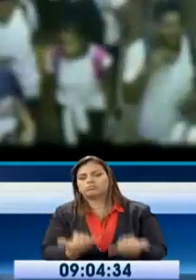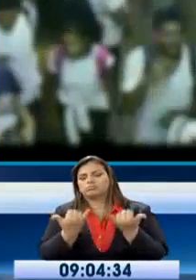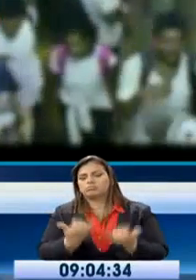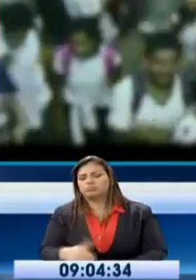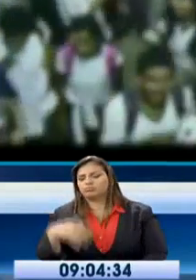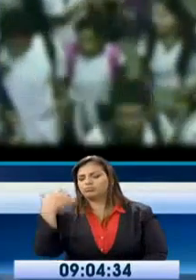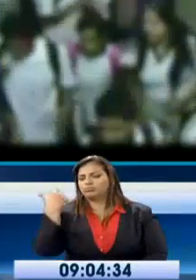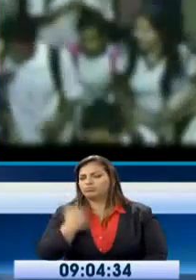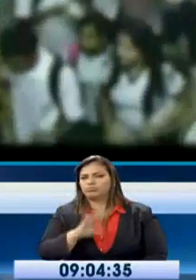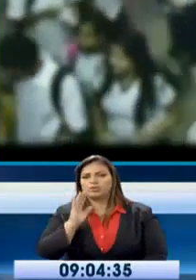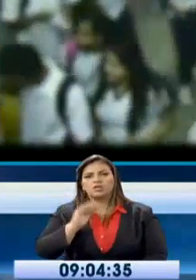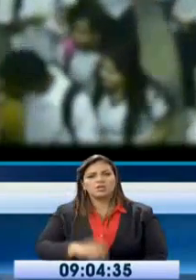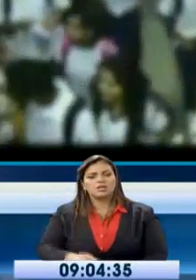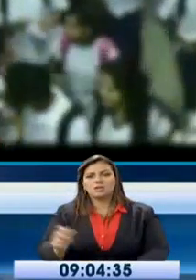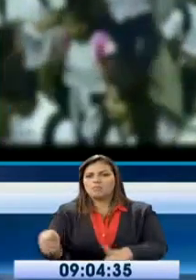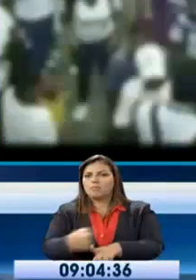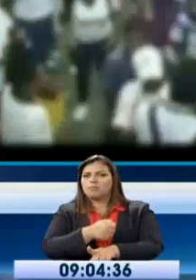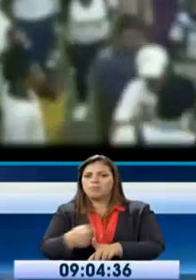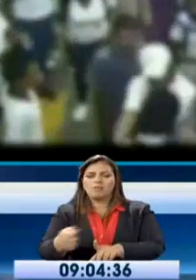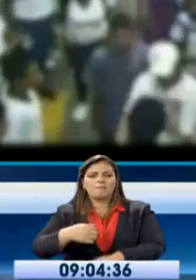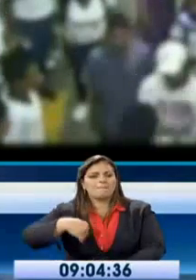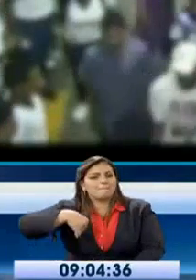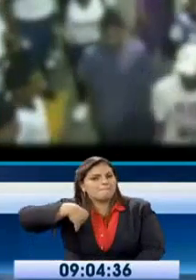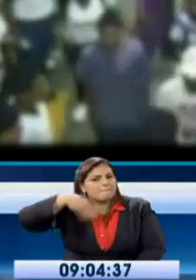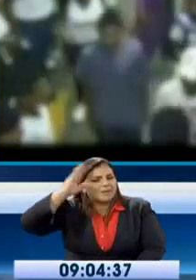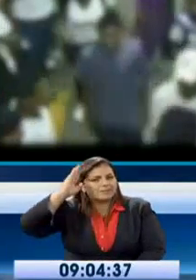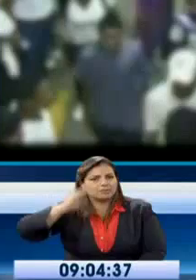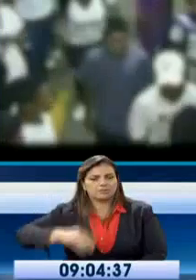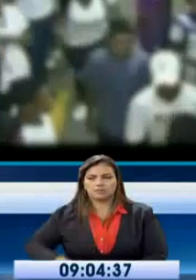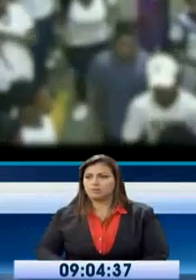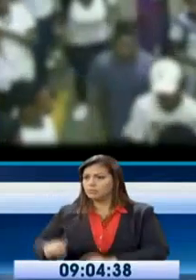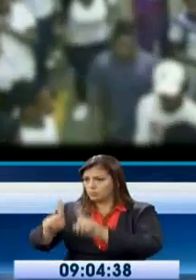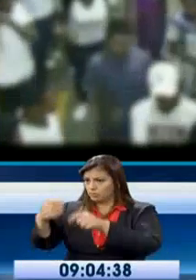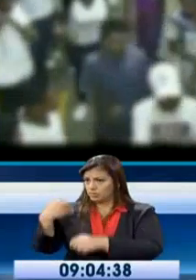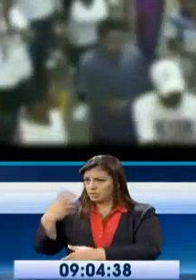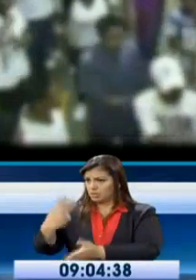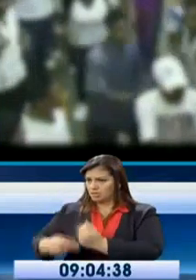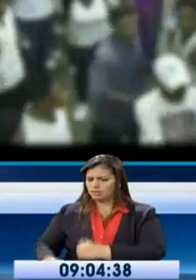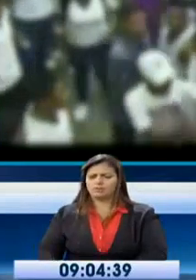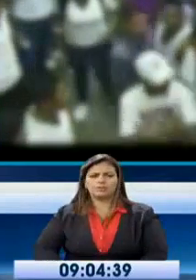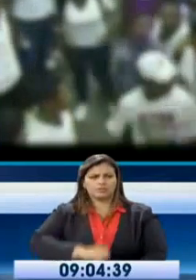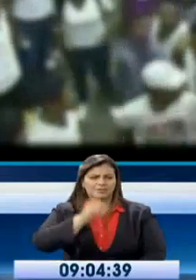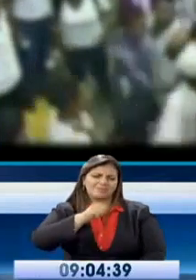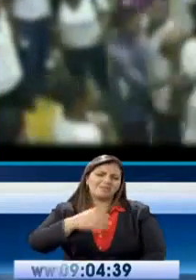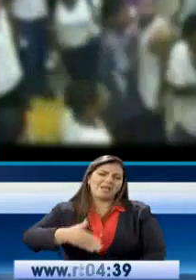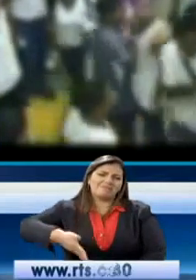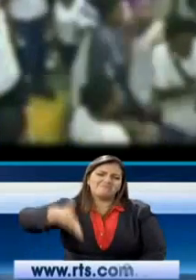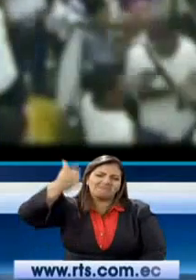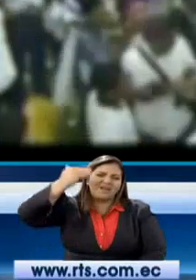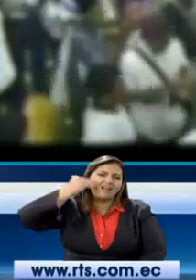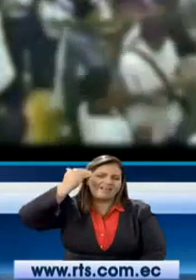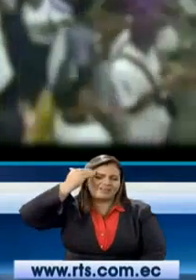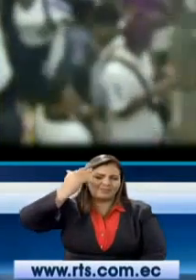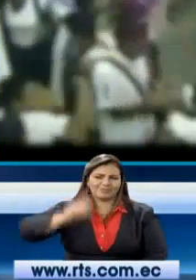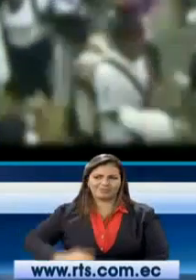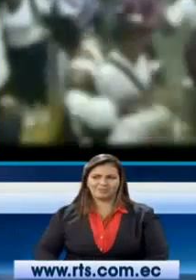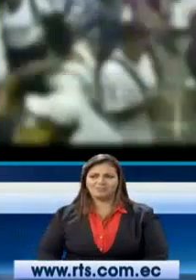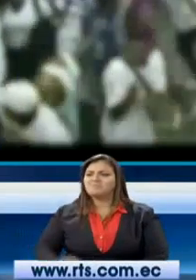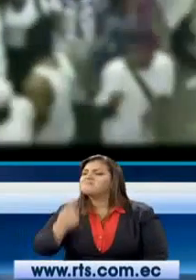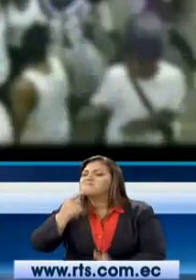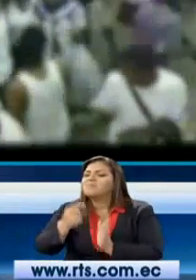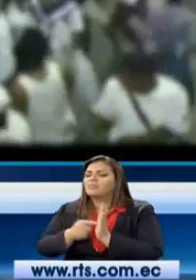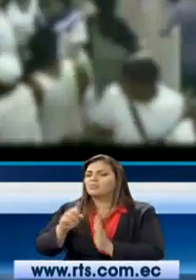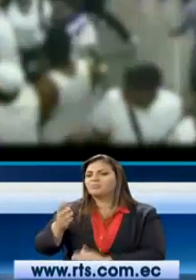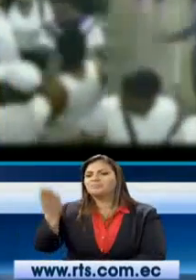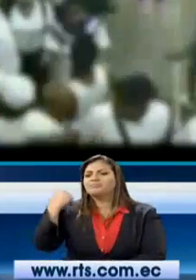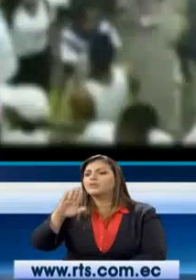más violentos. Oiga, ¿y usted como padre? Bueno, usted tiene hijos. Claro, ya, pero ya son mayores. ¿Y usted se enteraba que sus hijos